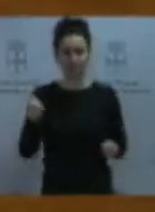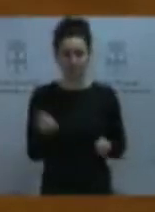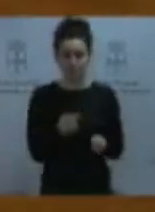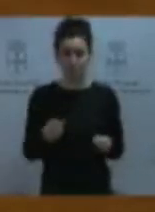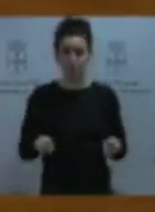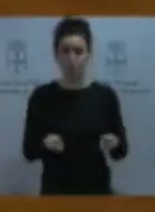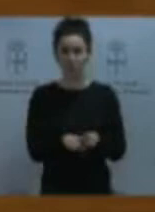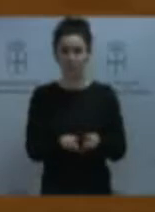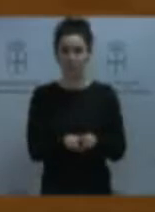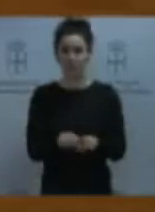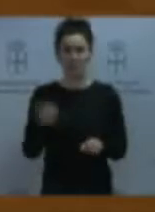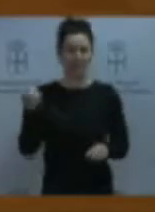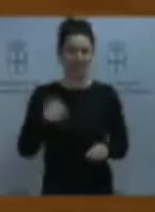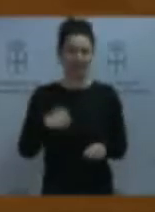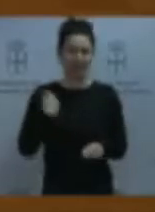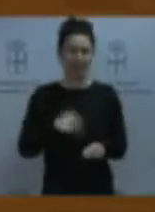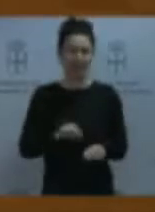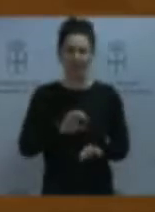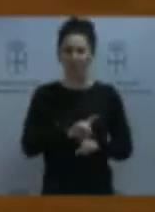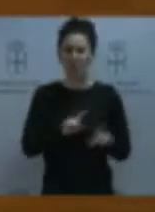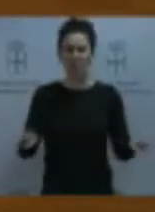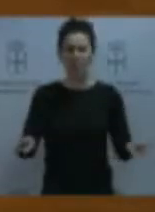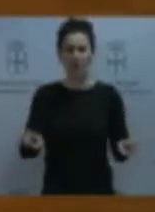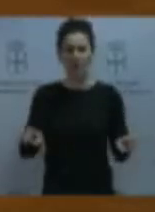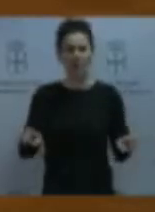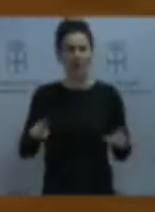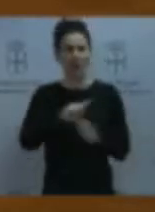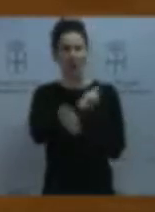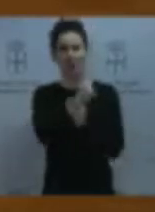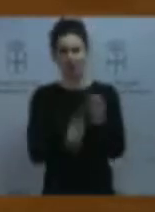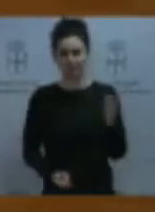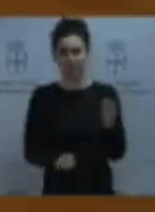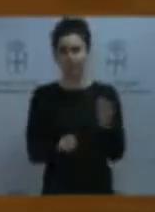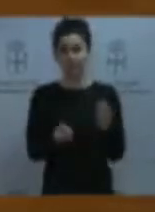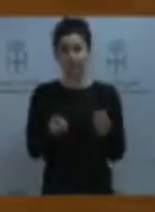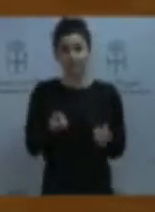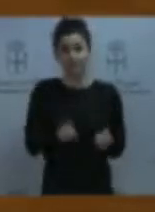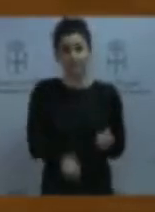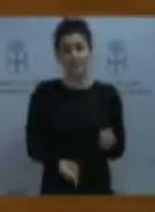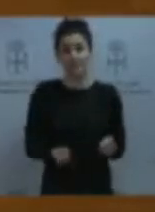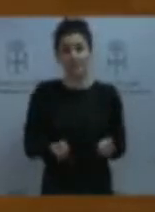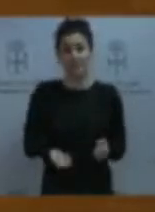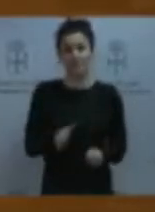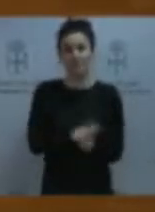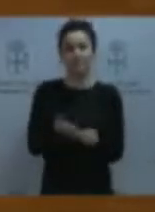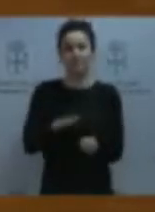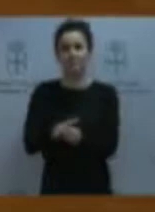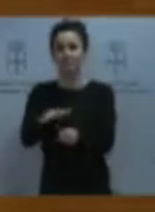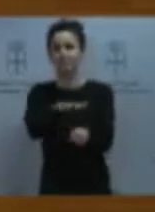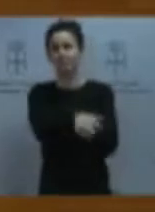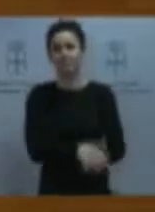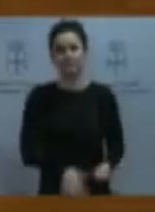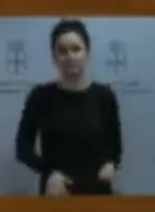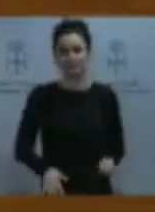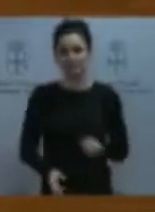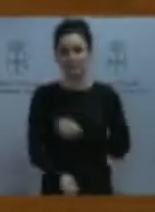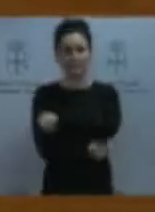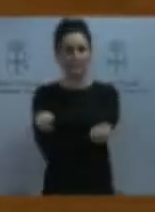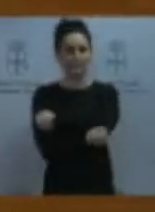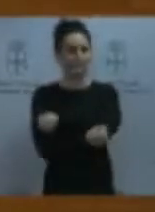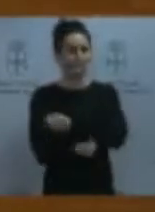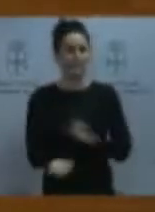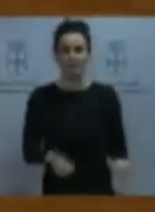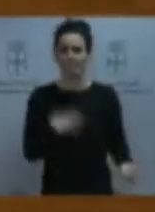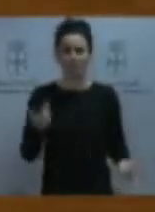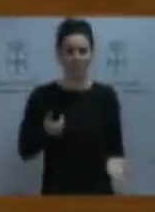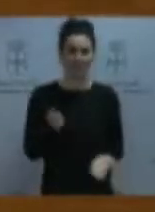además estamos racaneando en parches, ¿no? No se pone ni para parches. Entonces, eso, la petrificación del sistema